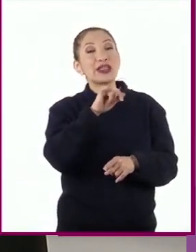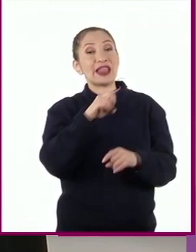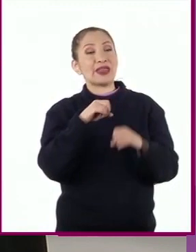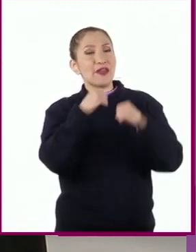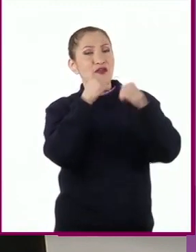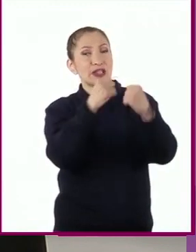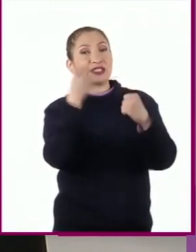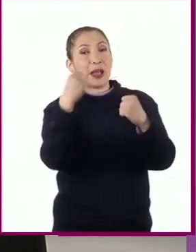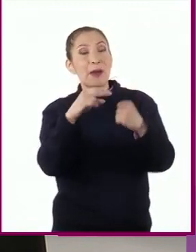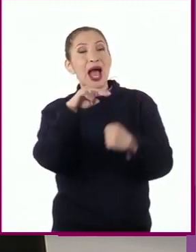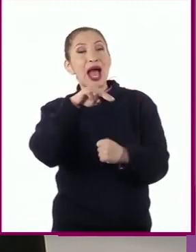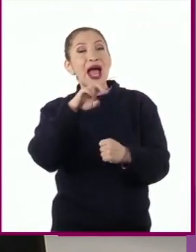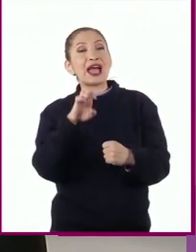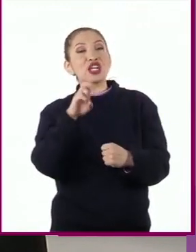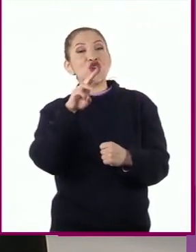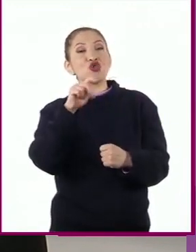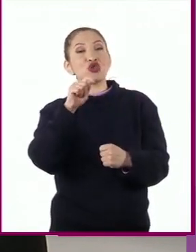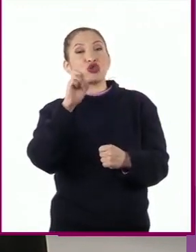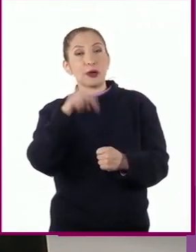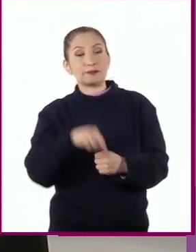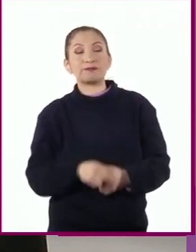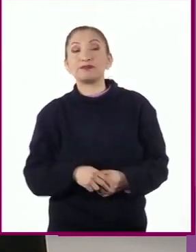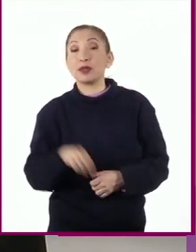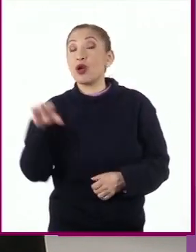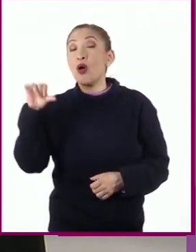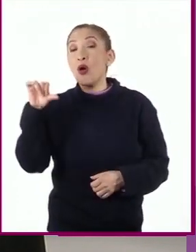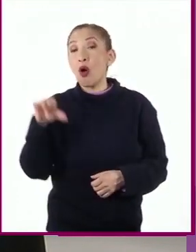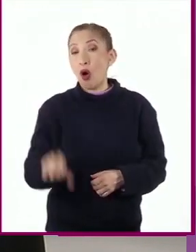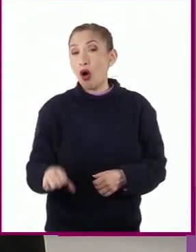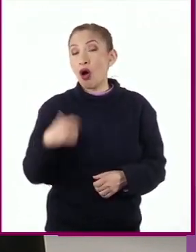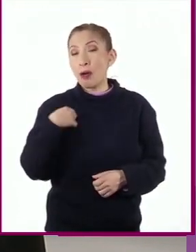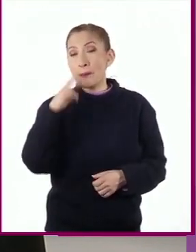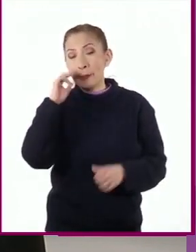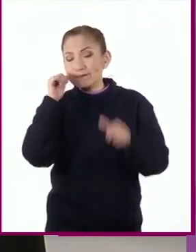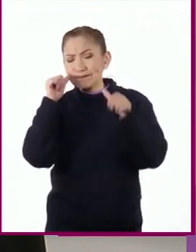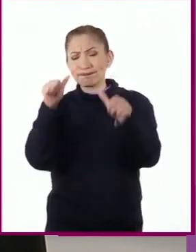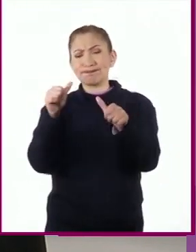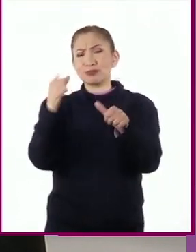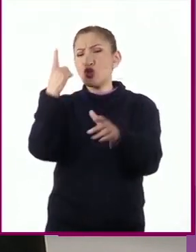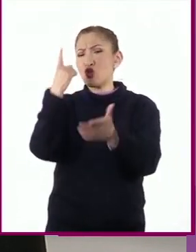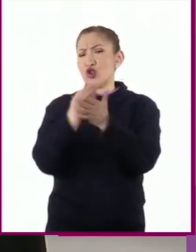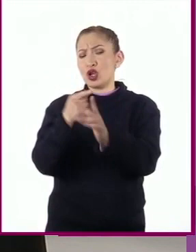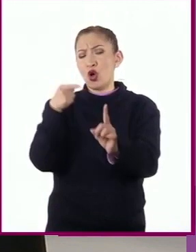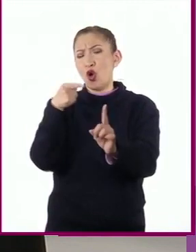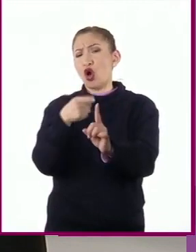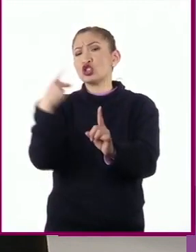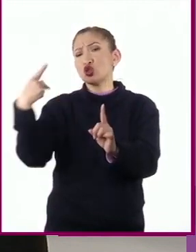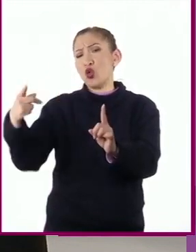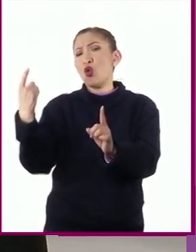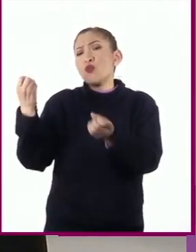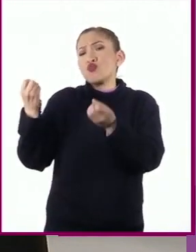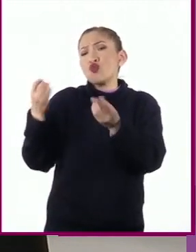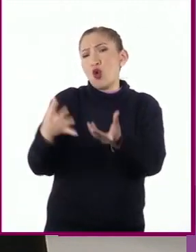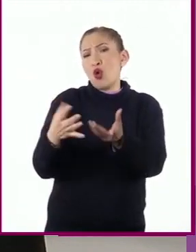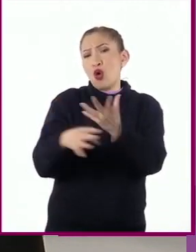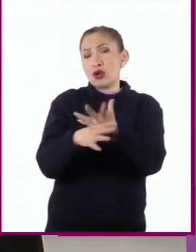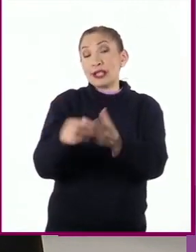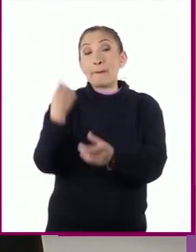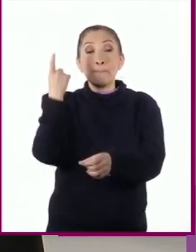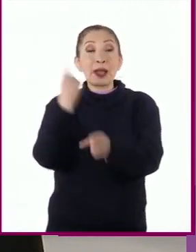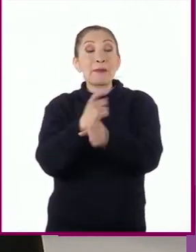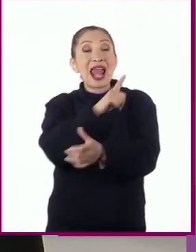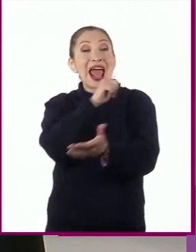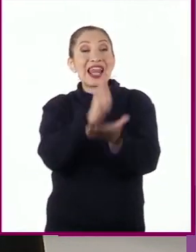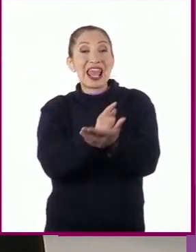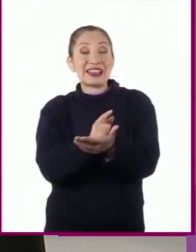nombre, Newton. El día de hoy nos vamos a enfocar solo en una de sus aportaciones, la